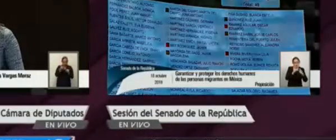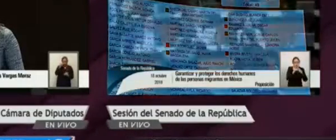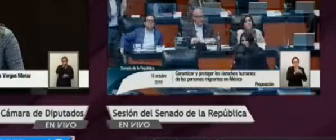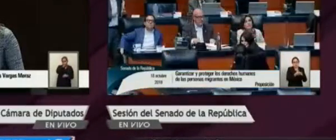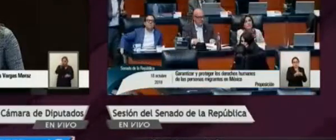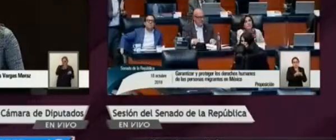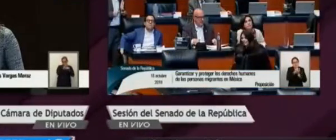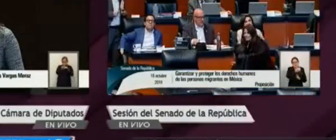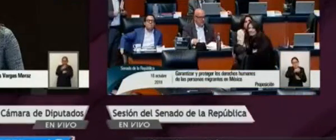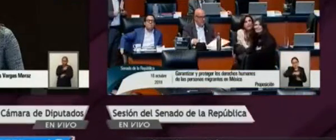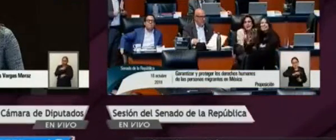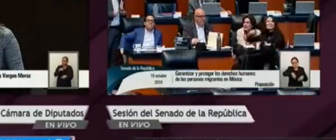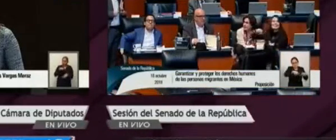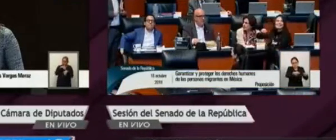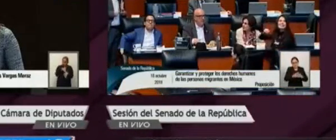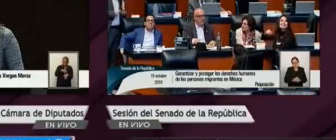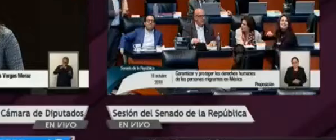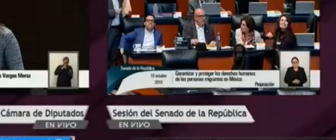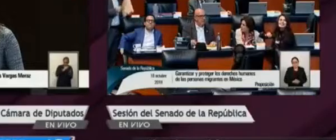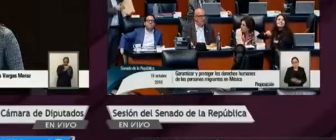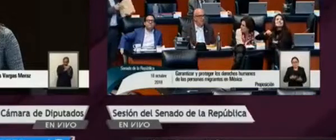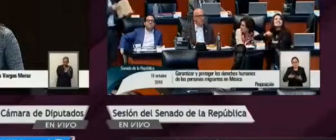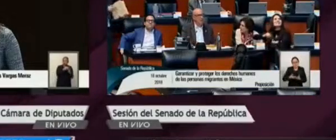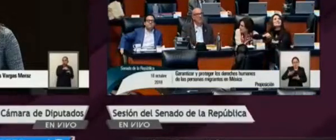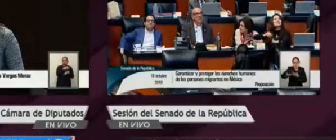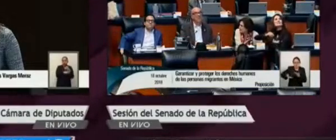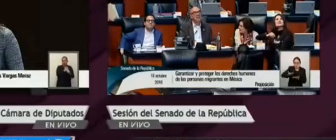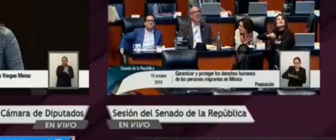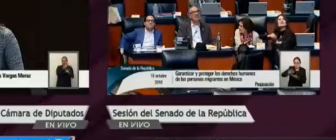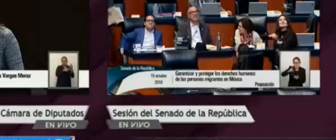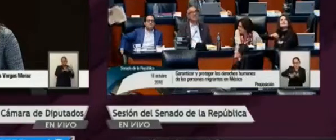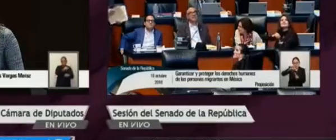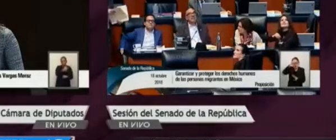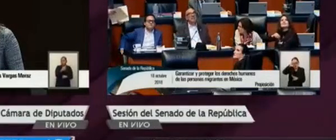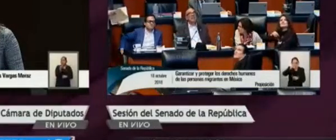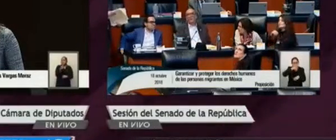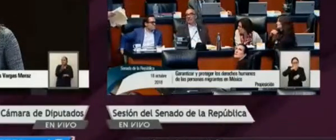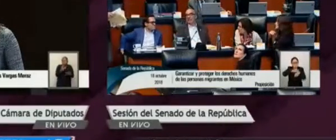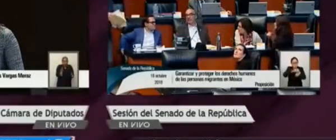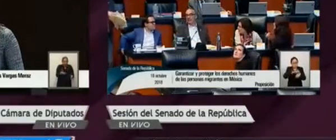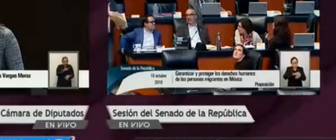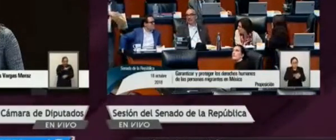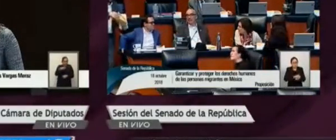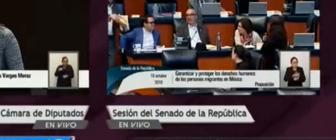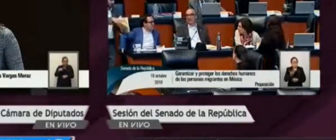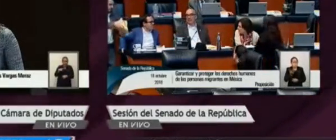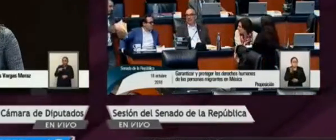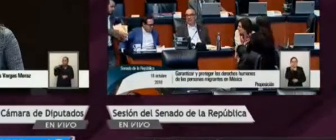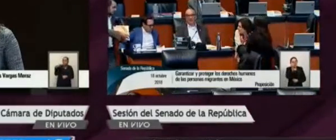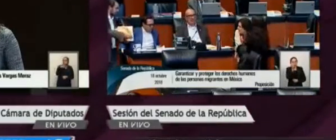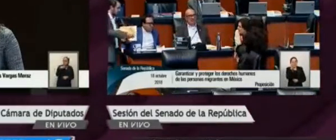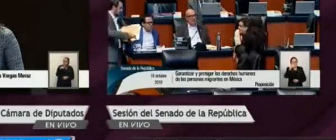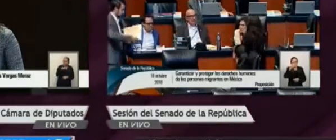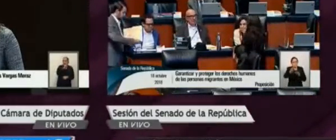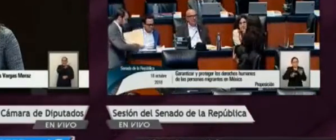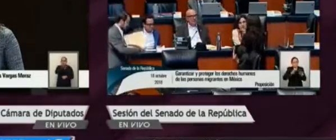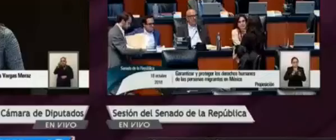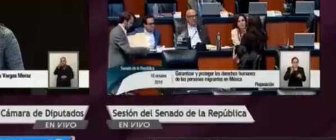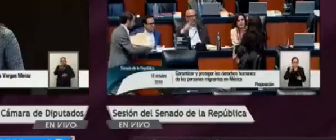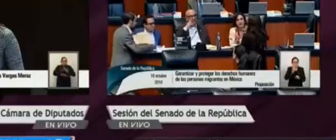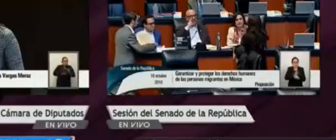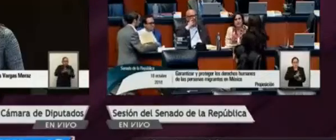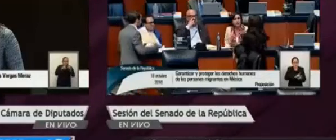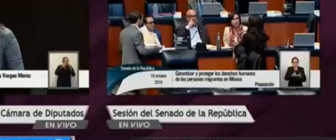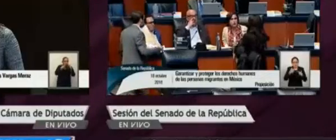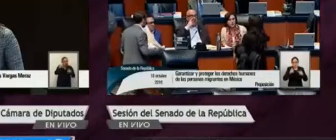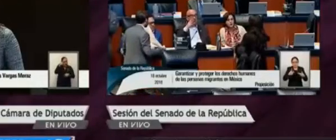decreto publicado en el 2011 por el que se regula la importación definitiva de vehículos usados, se abran las ventanillas para realizar dicha